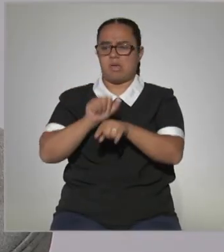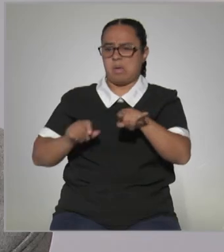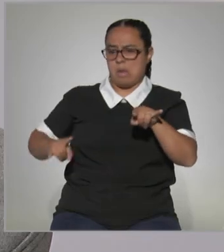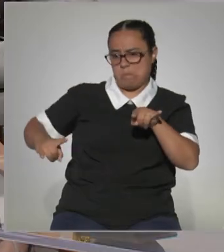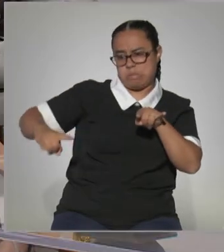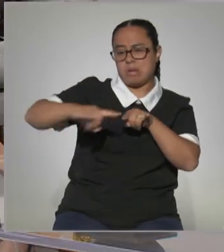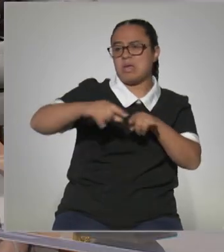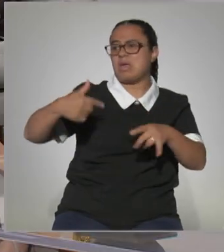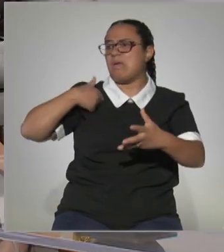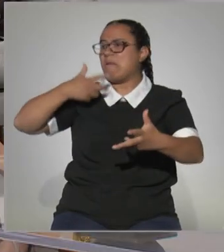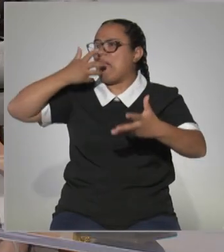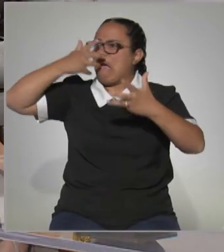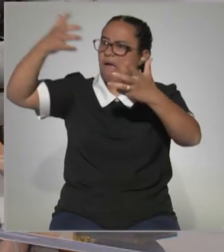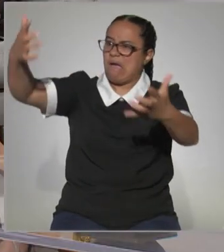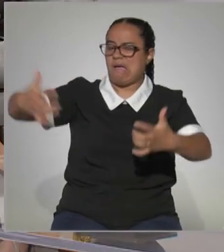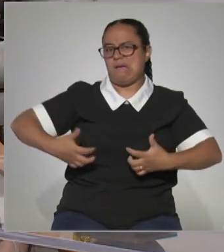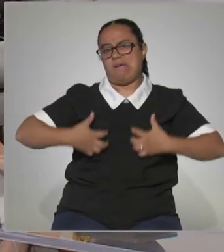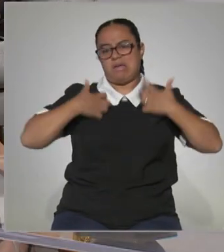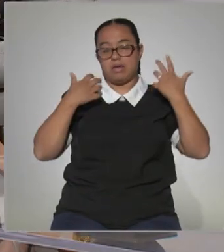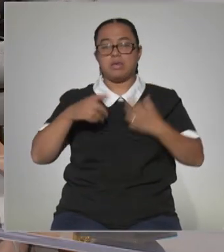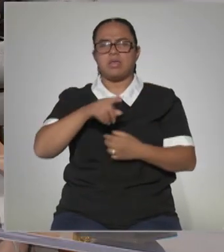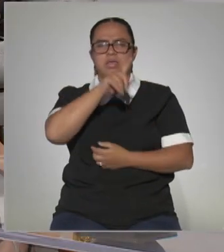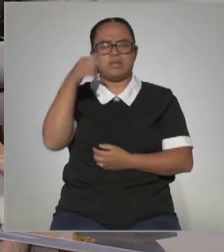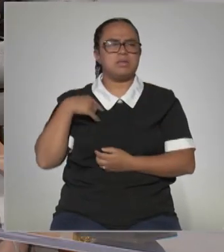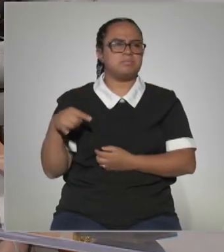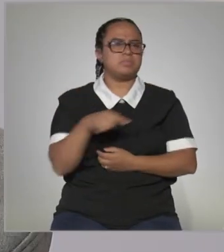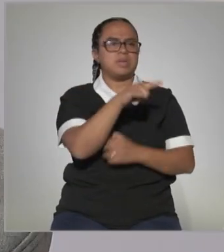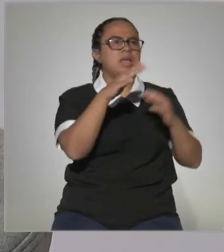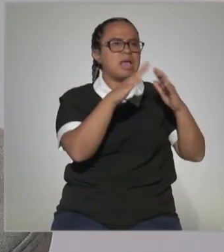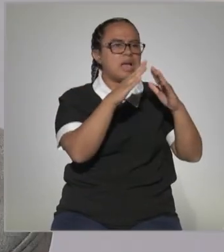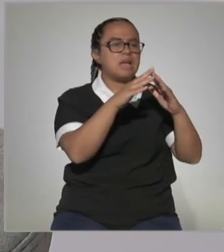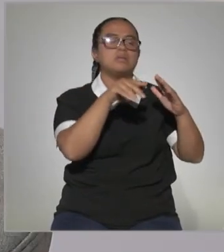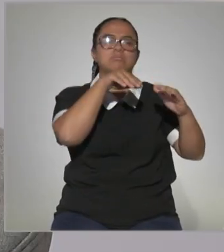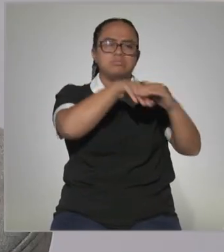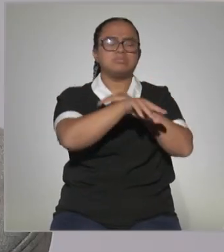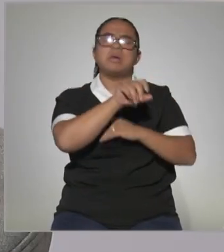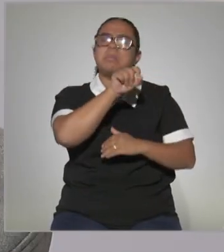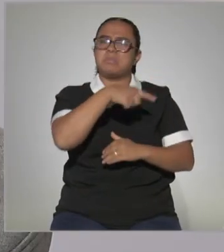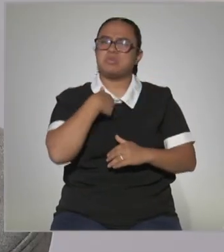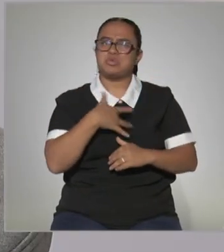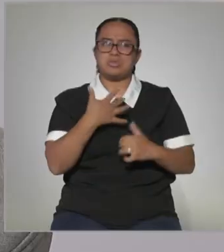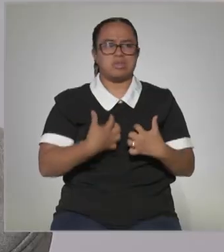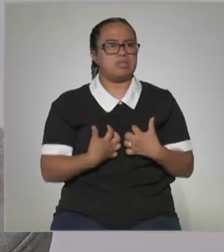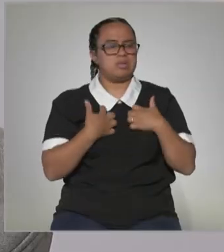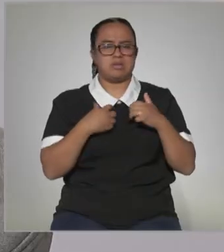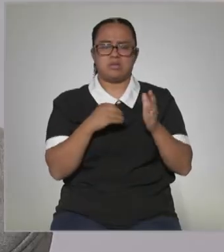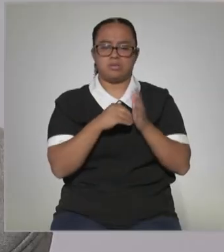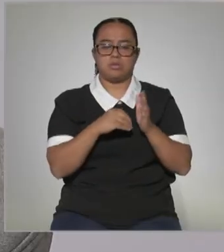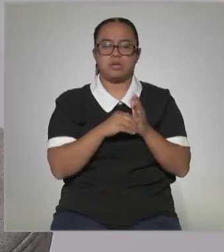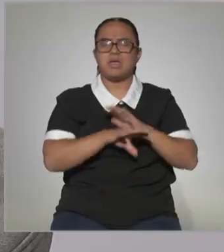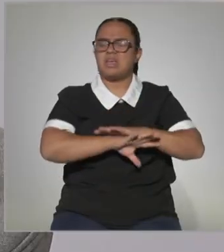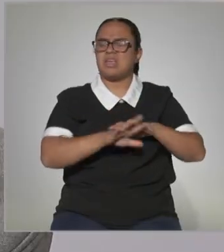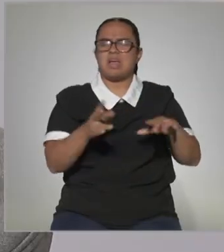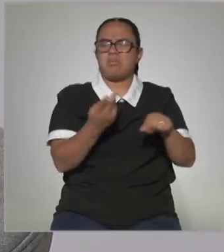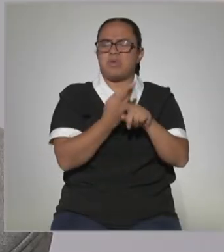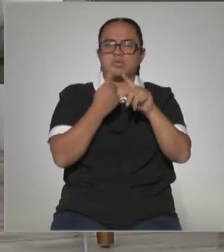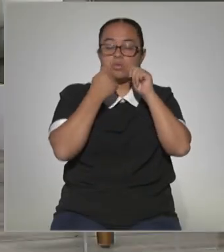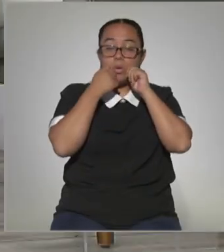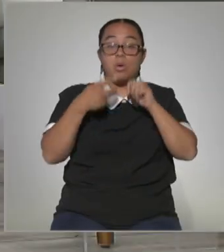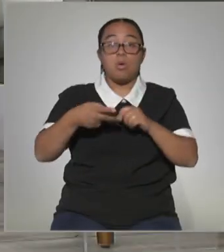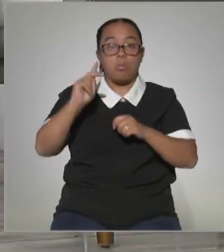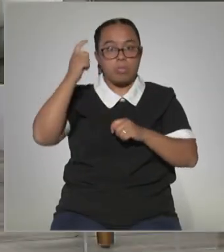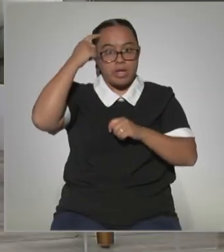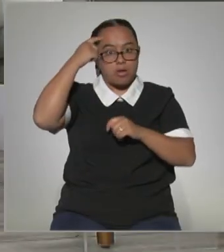y casi le grito de coraje. Lo peor es que llegué a mi casa y seguía molesto como 1 hora después. Ya pasó, ya no importa, pero mi